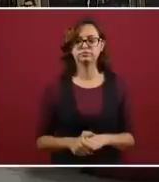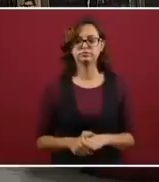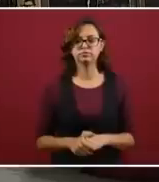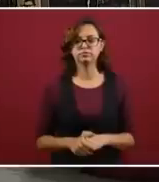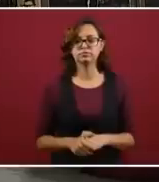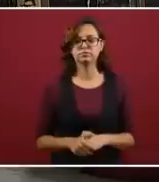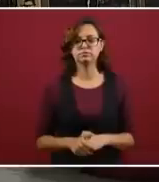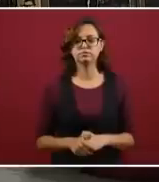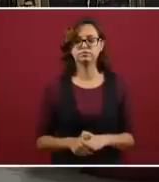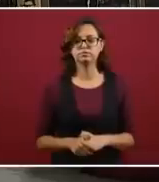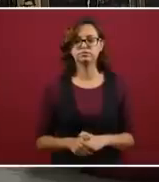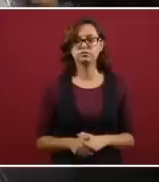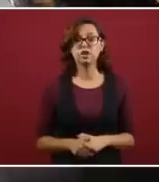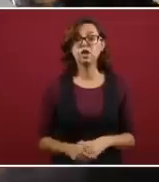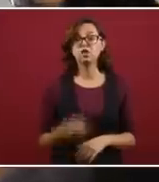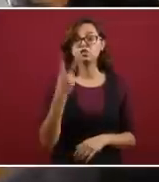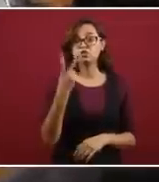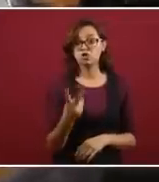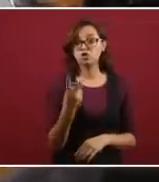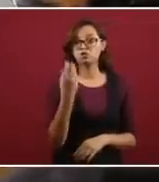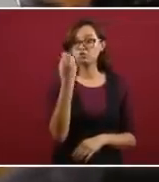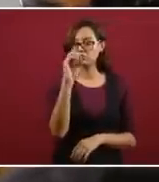El 2 de octubre no se olvida,